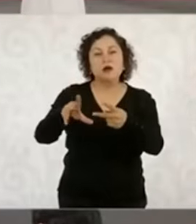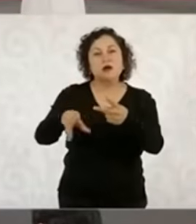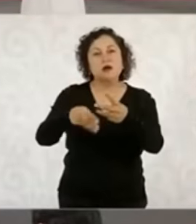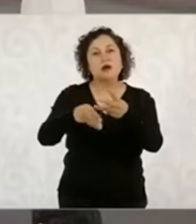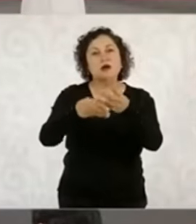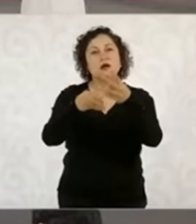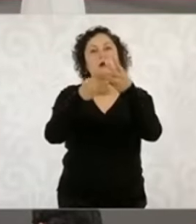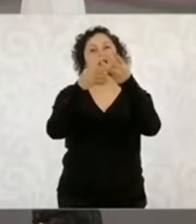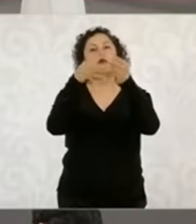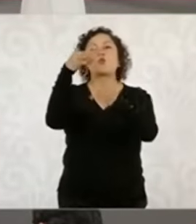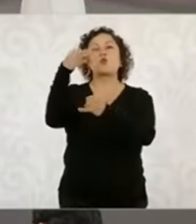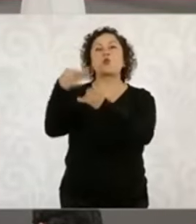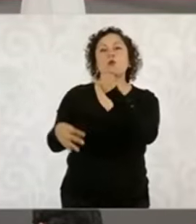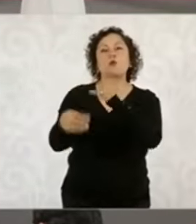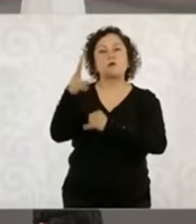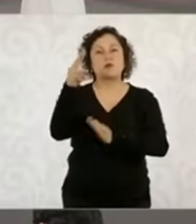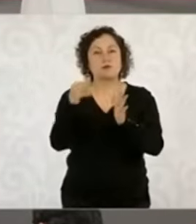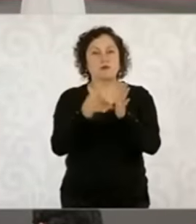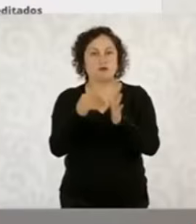hecho?